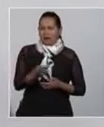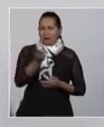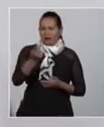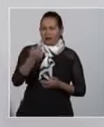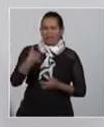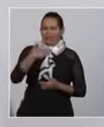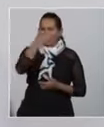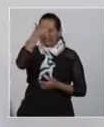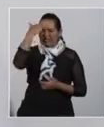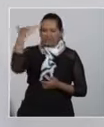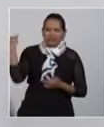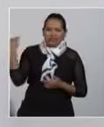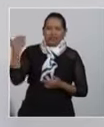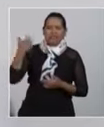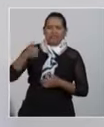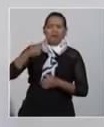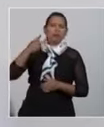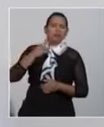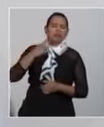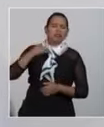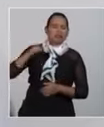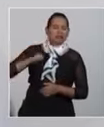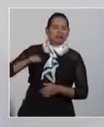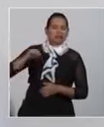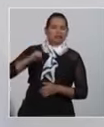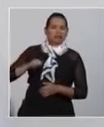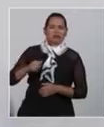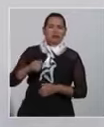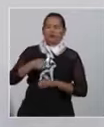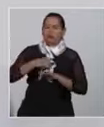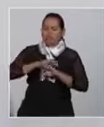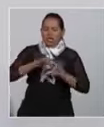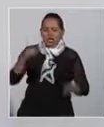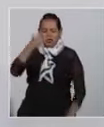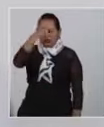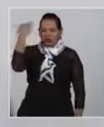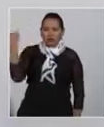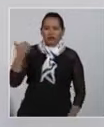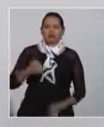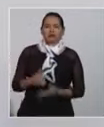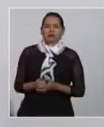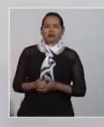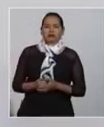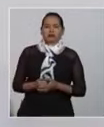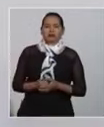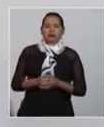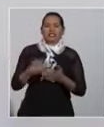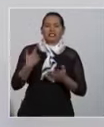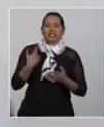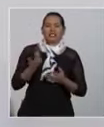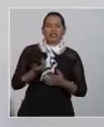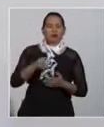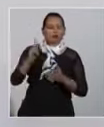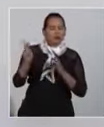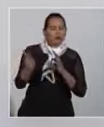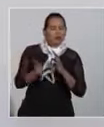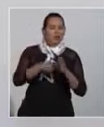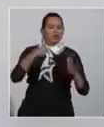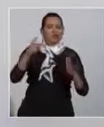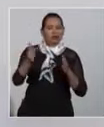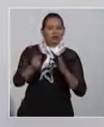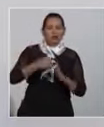de los políticos del siglo pasado? Yo estoy hasta el gorro. Harto de que nos vean la cara una y otra